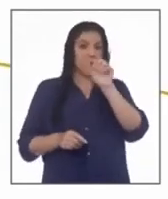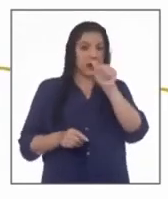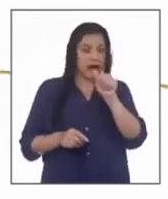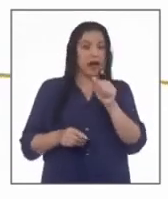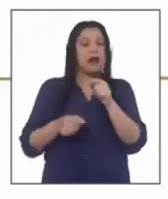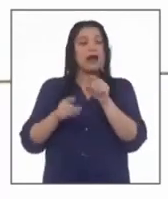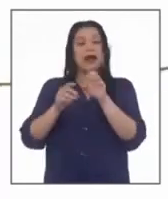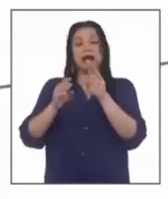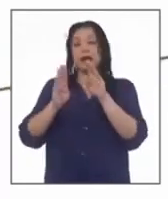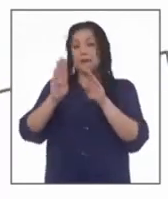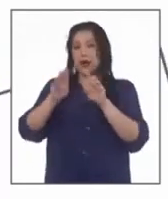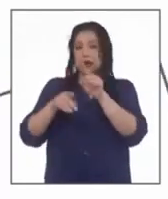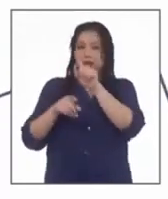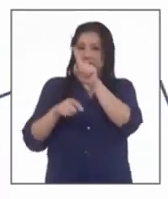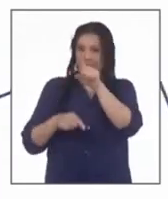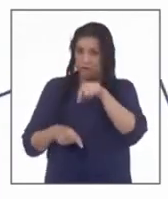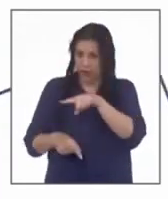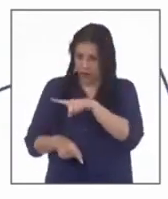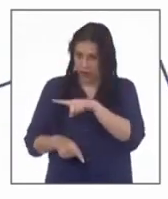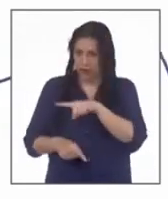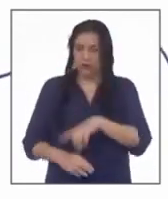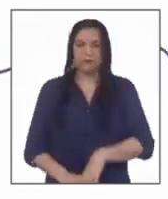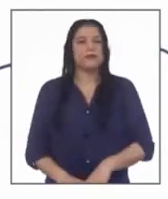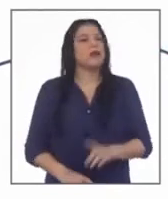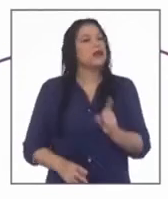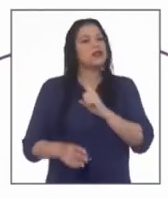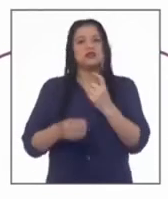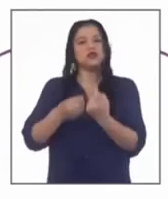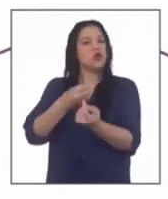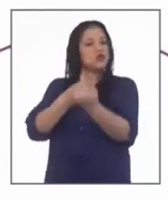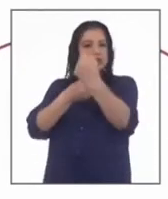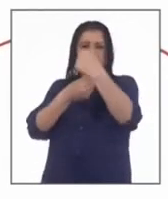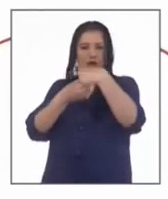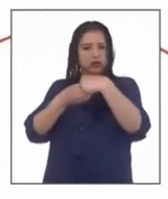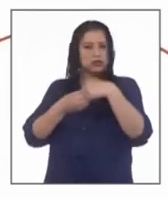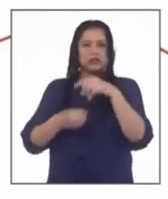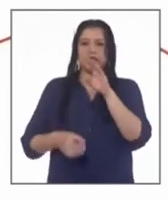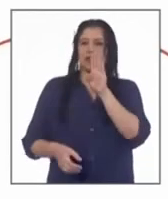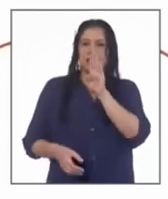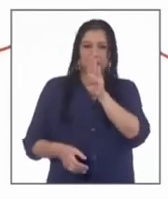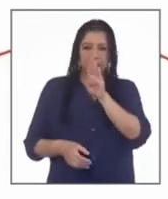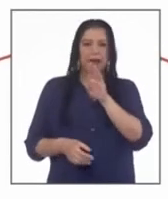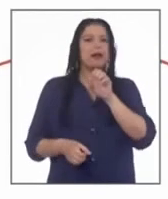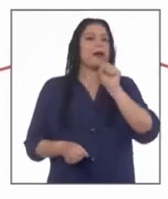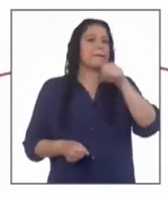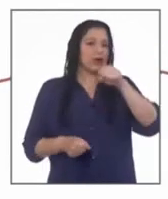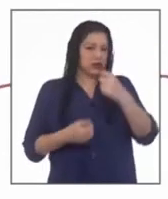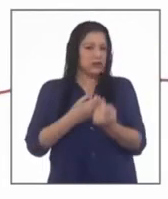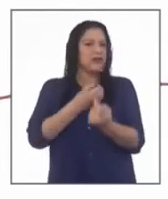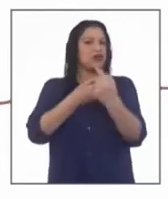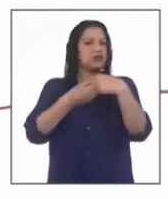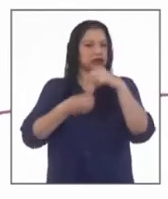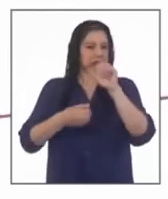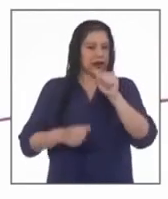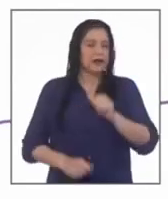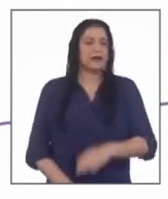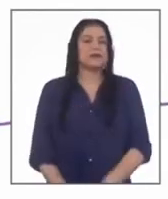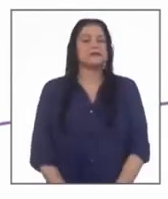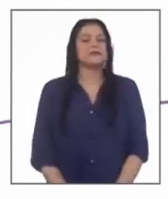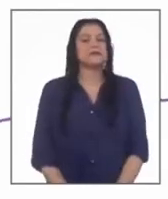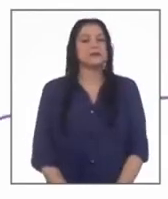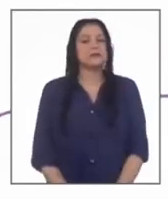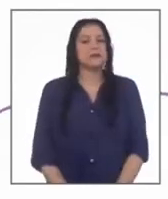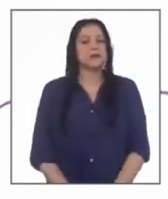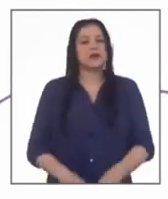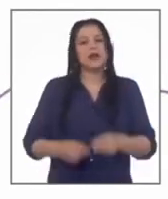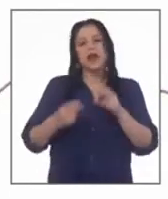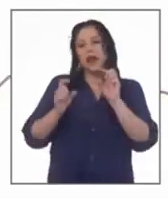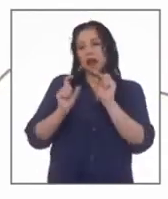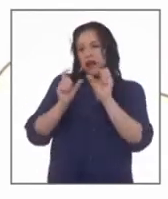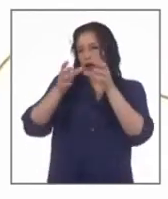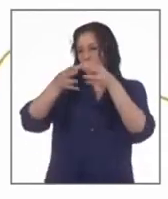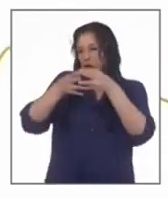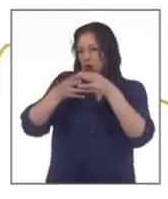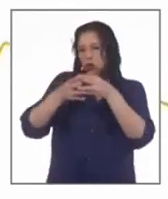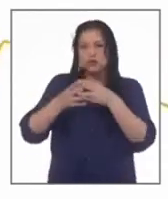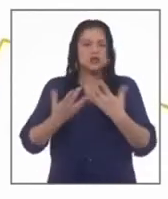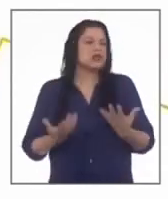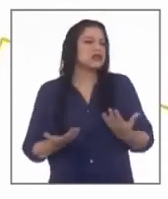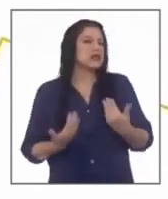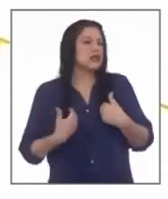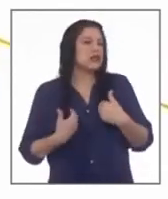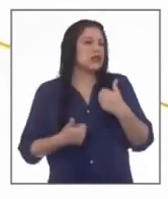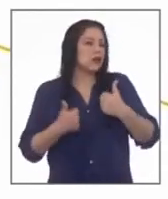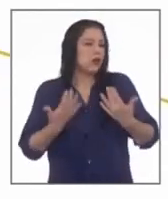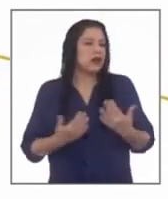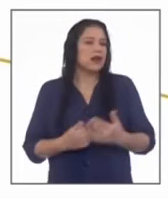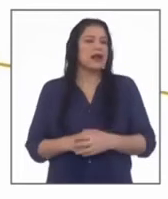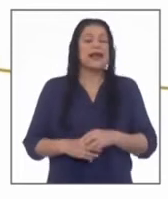considera el valor de A, pero abierto en B, lo que indica que no se considera el valor de B. En la notación conjuntista se